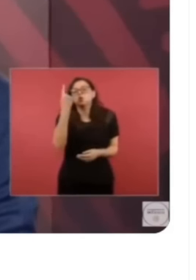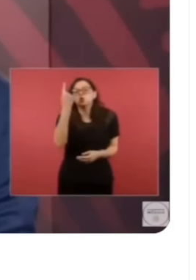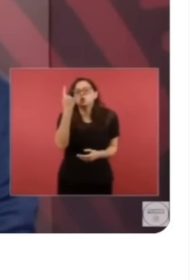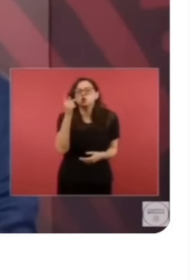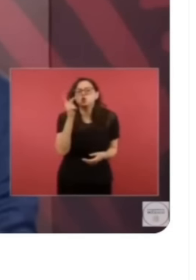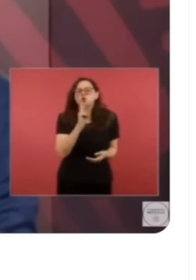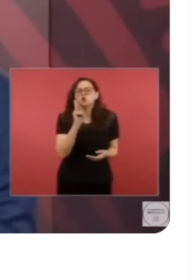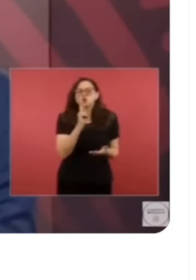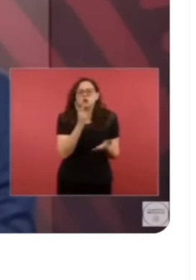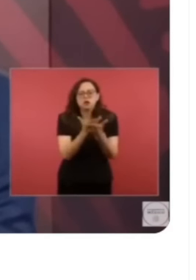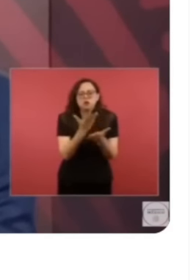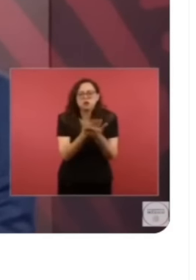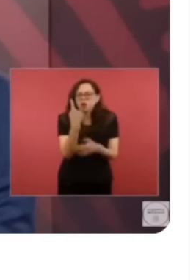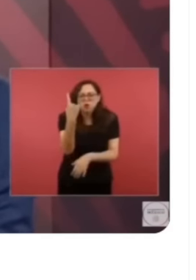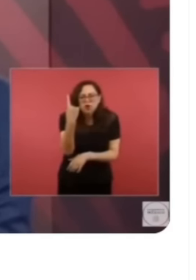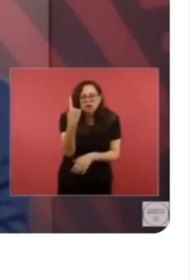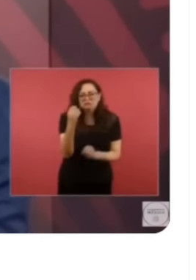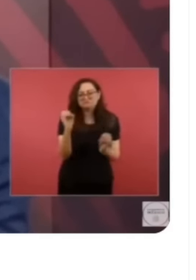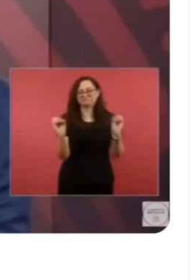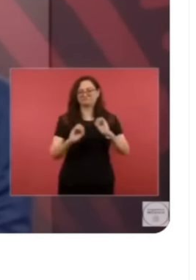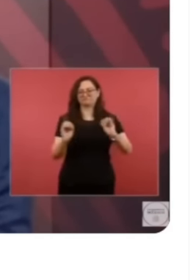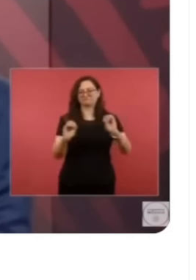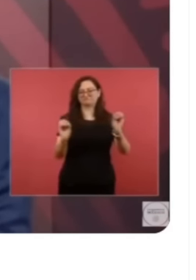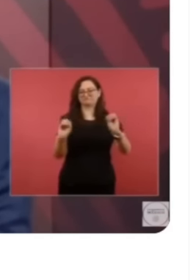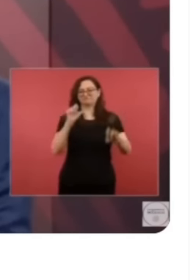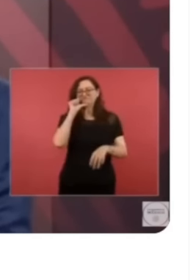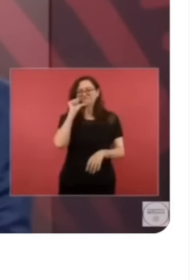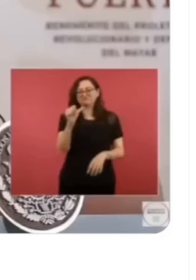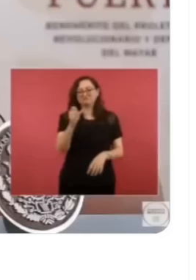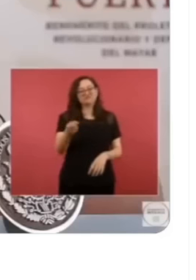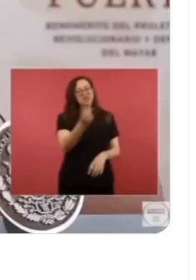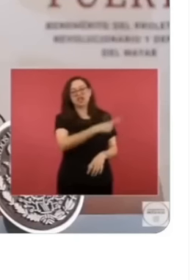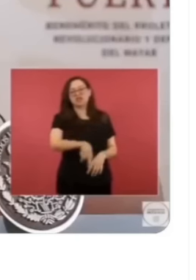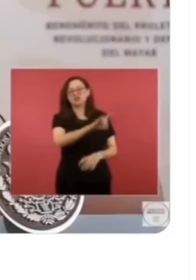Son unos vil calumniadores.